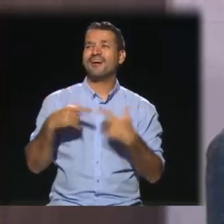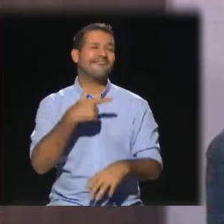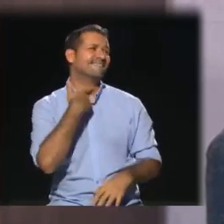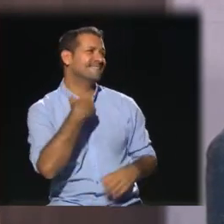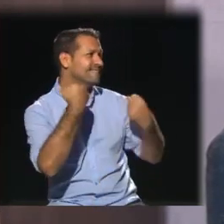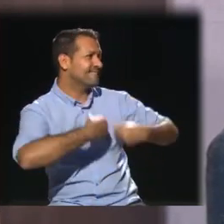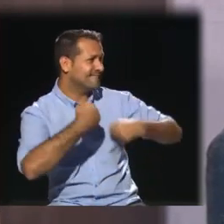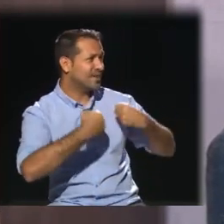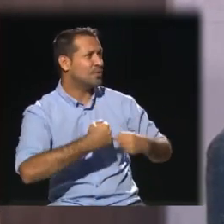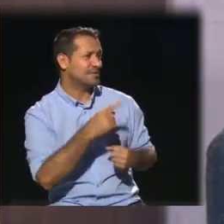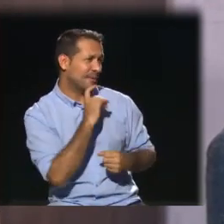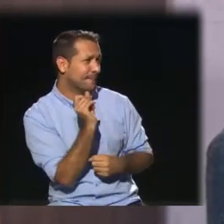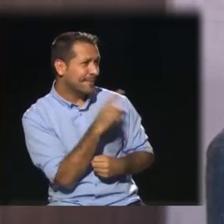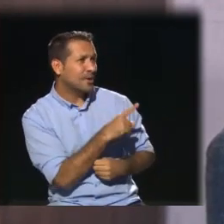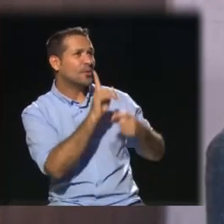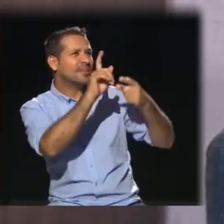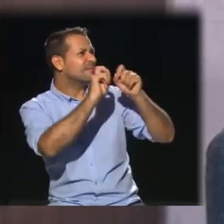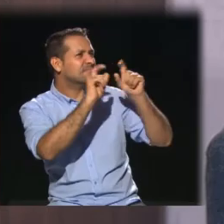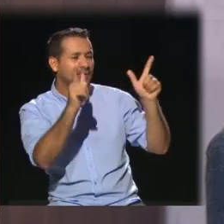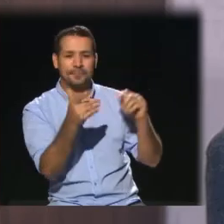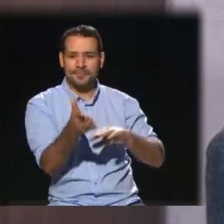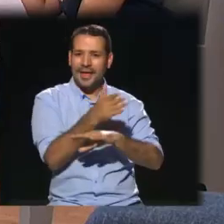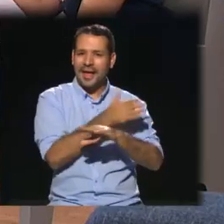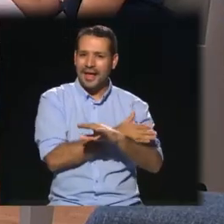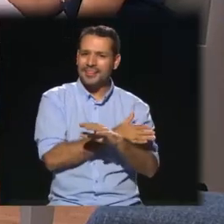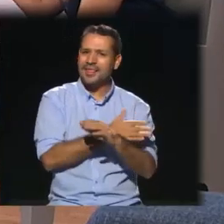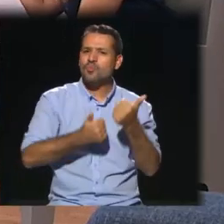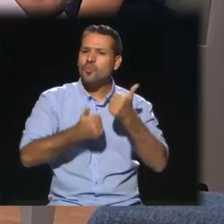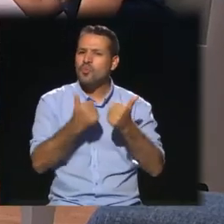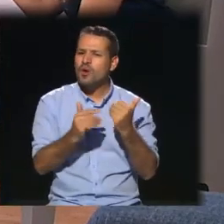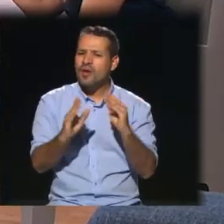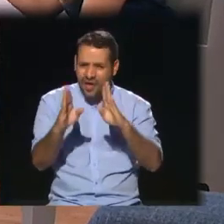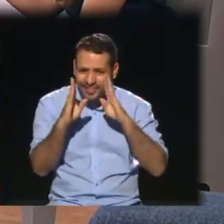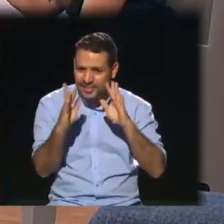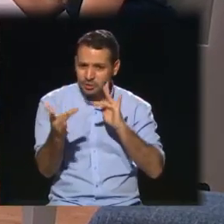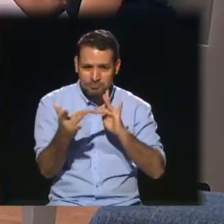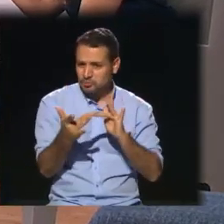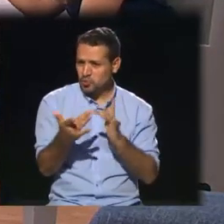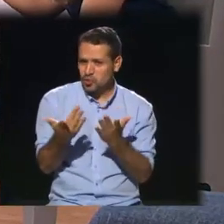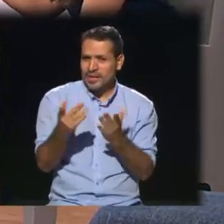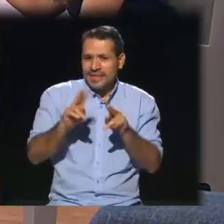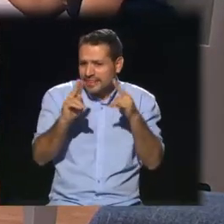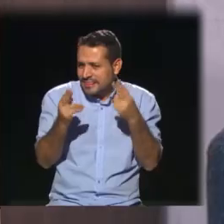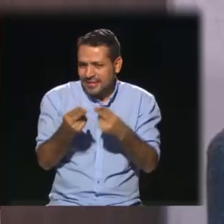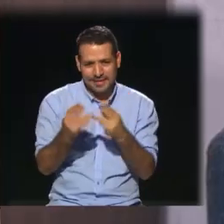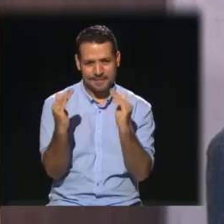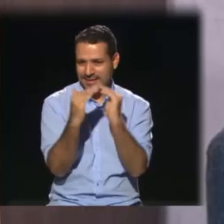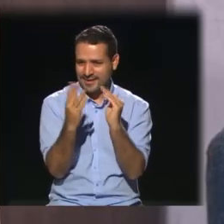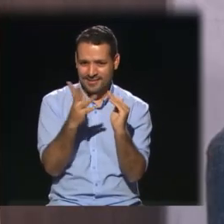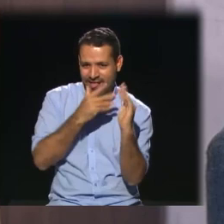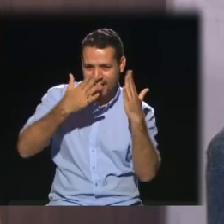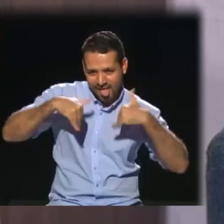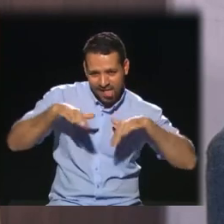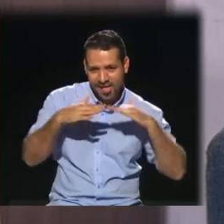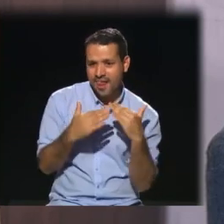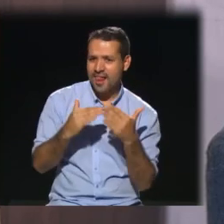la presentemos y es listo. Usted ha mencionado algo, línea de atención, es decir, yo no tengo internet en mi casa, o no tengo el computador, no tengo cómo